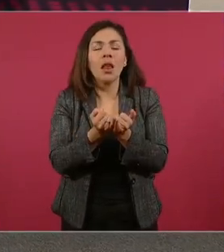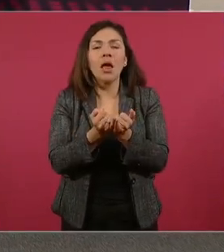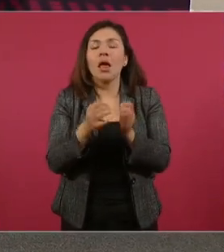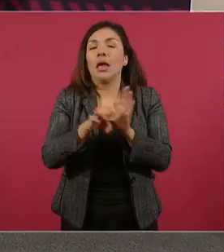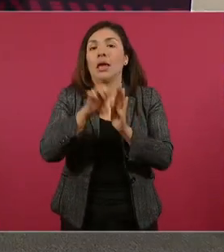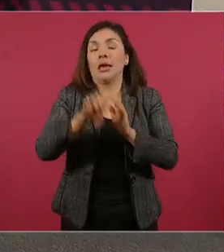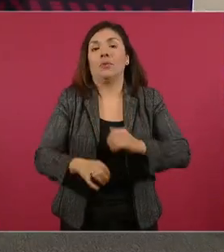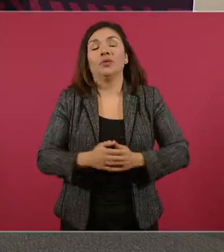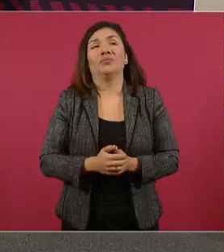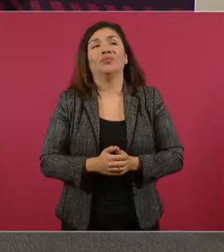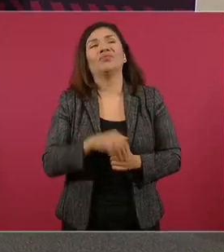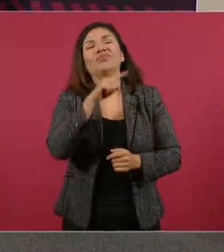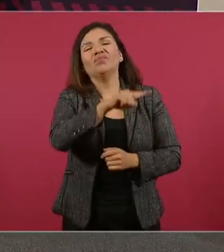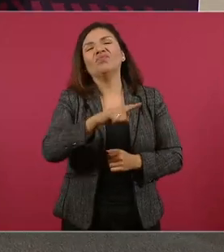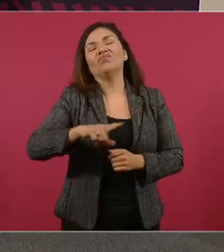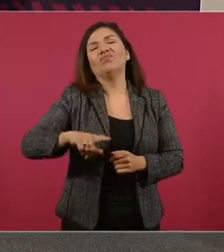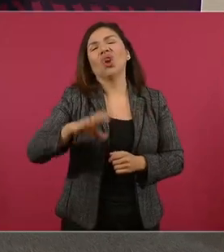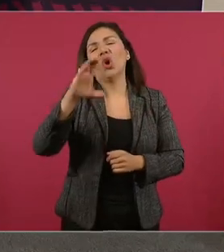conservador dice,